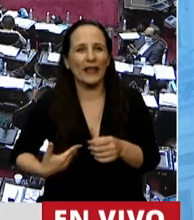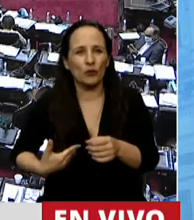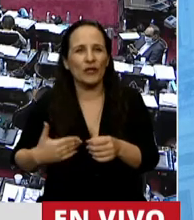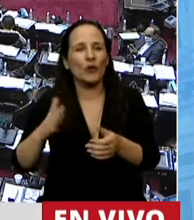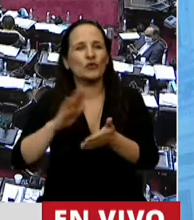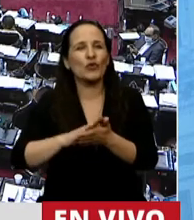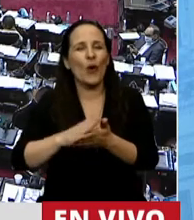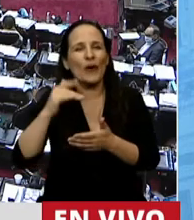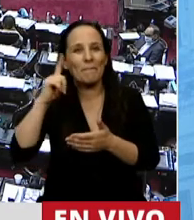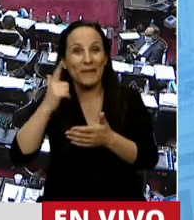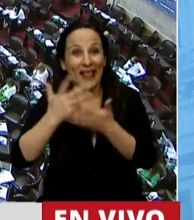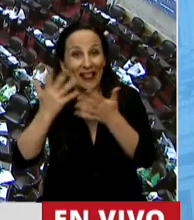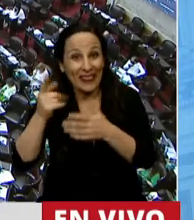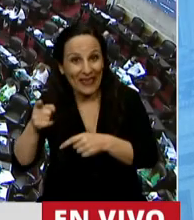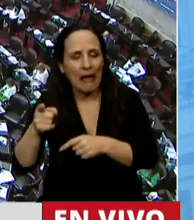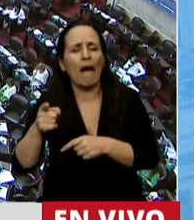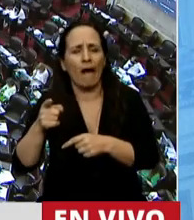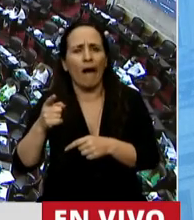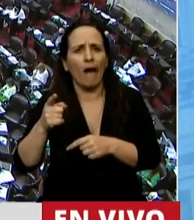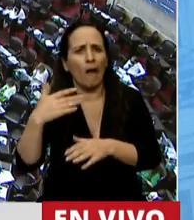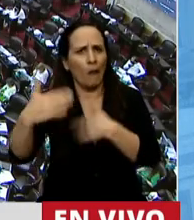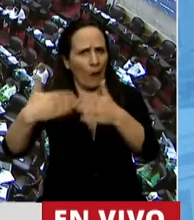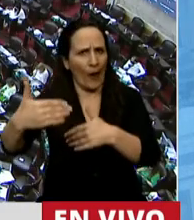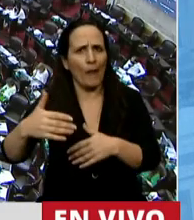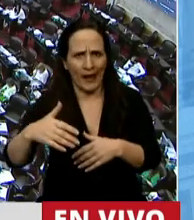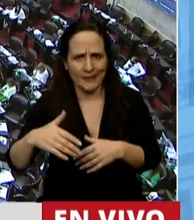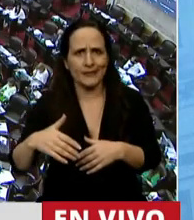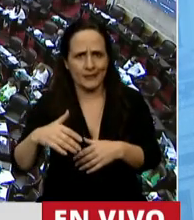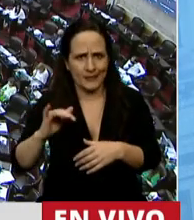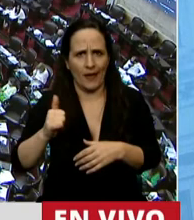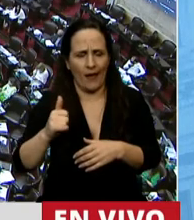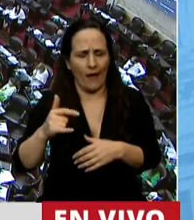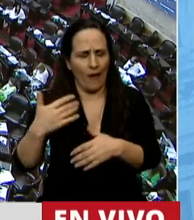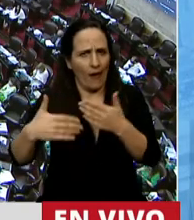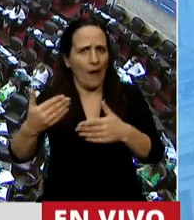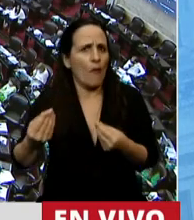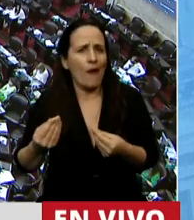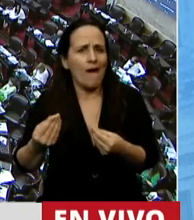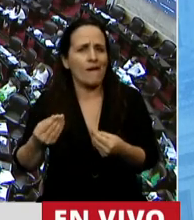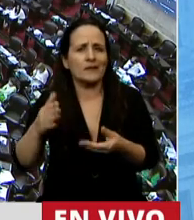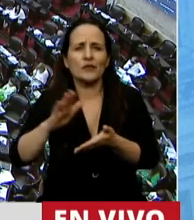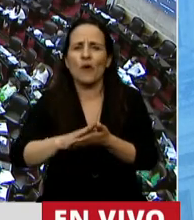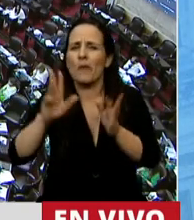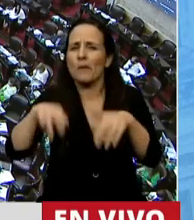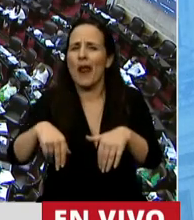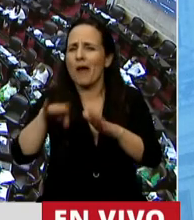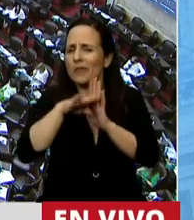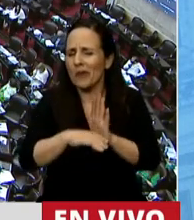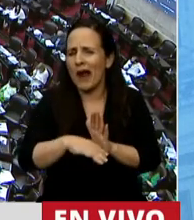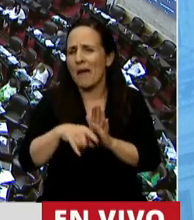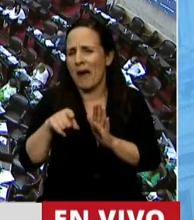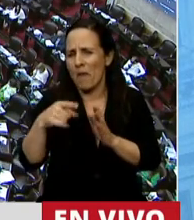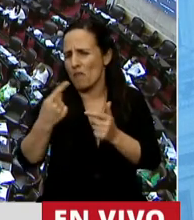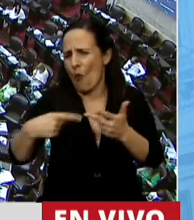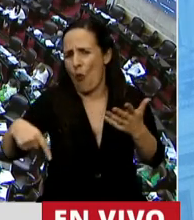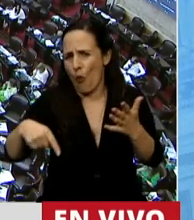los 1000 días me parece un avance en, digamos, la ejecución de un montón de programas que están de